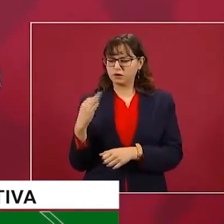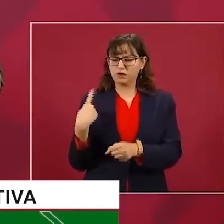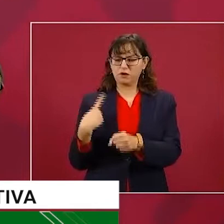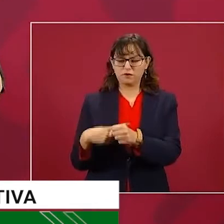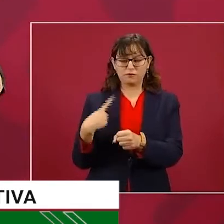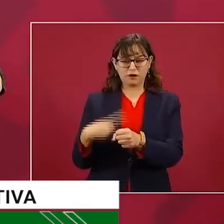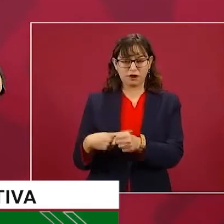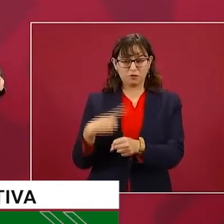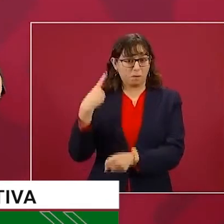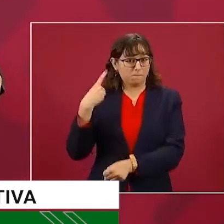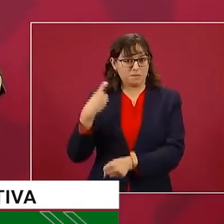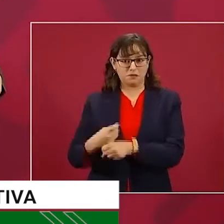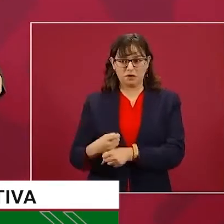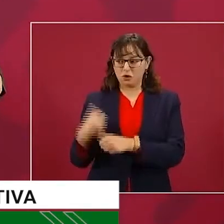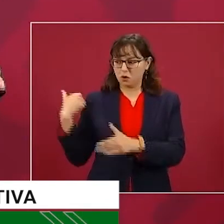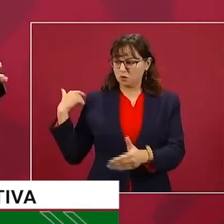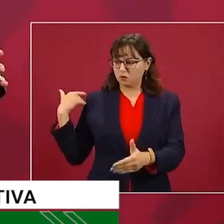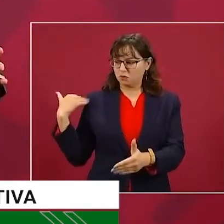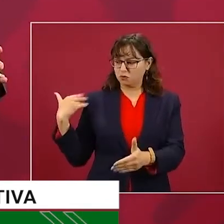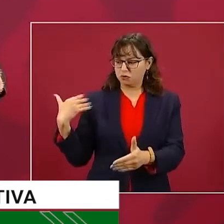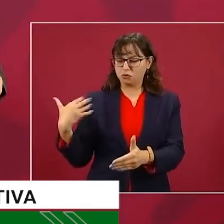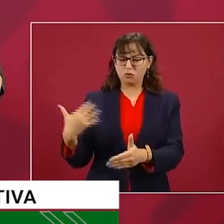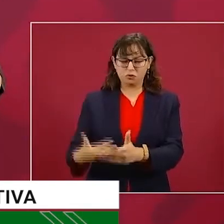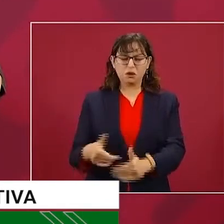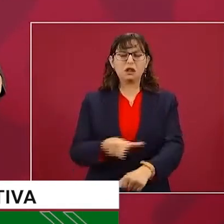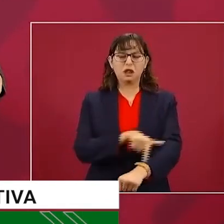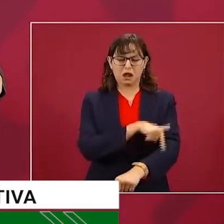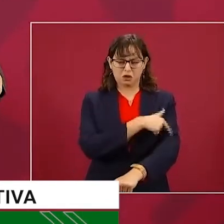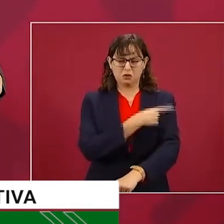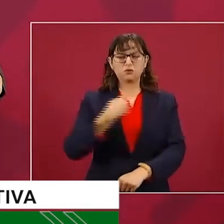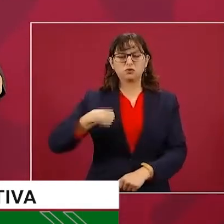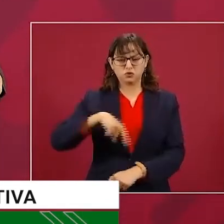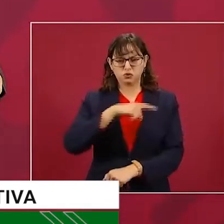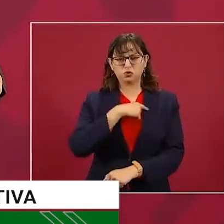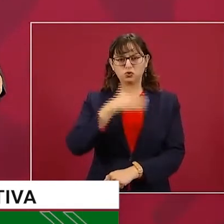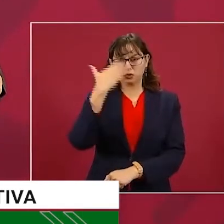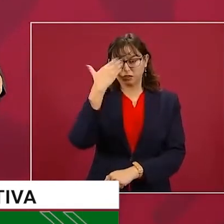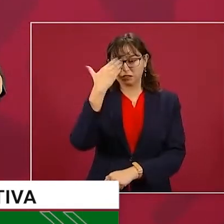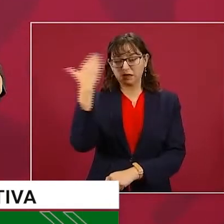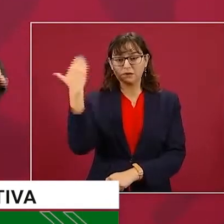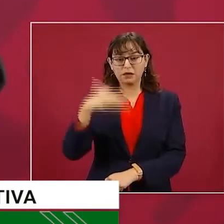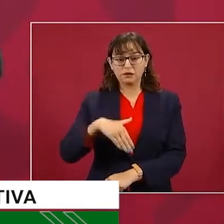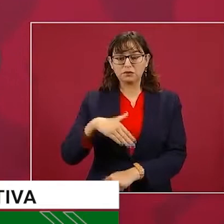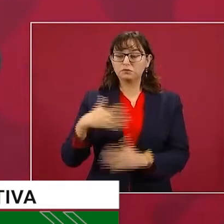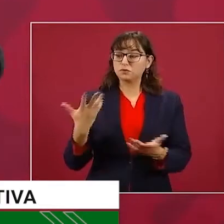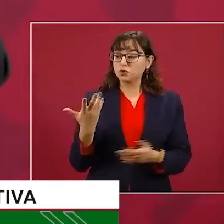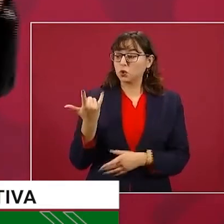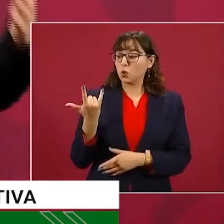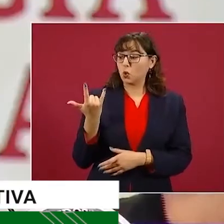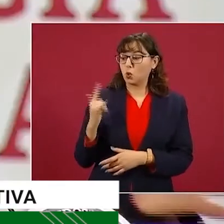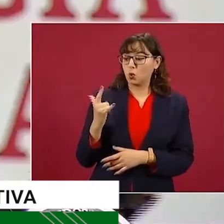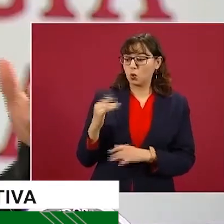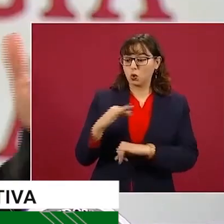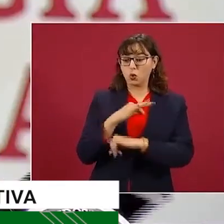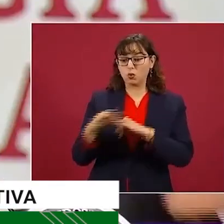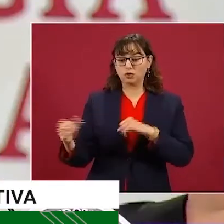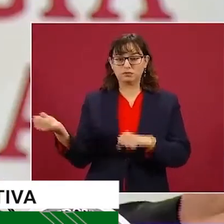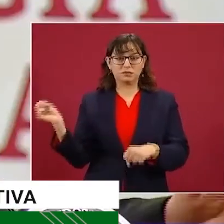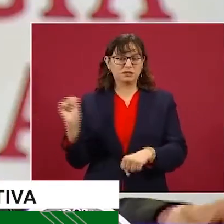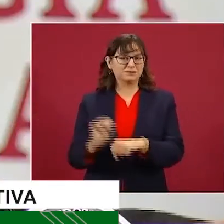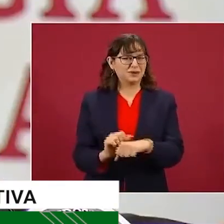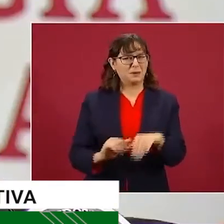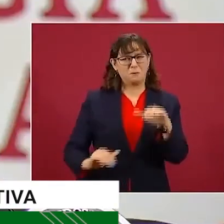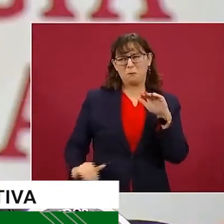Hugo López-Gatell, subsecretario de Prevención y Promoción de la Salud, informó esta mañana que México está en la 8ª semana consecutiva de descenso de contagios